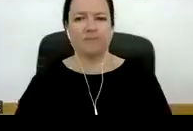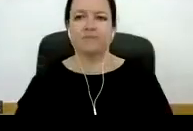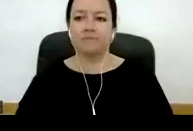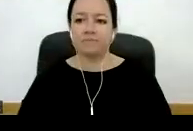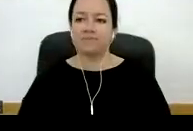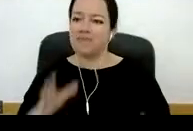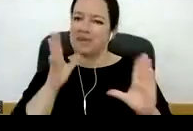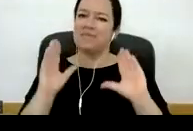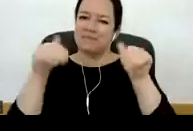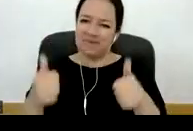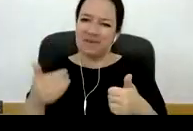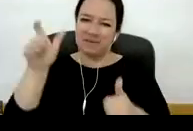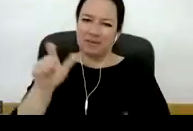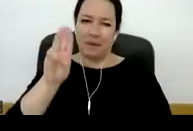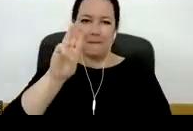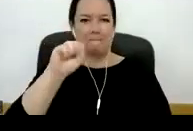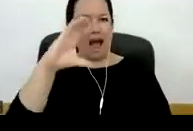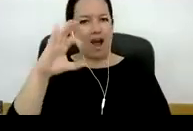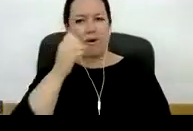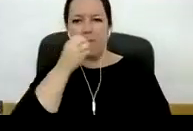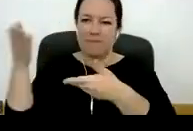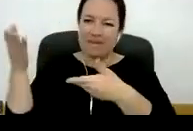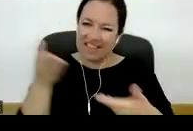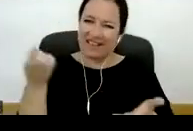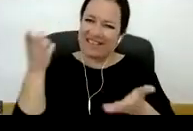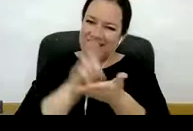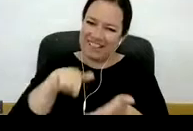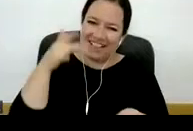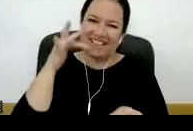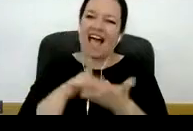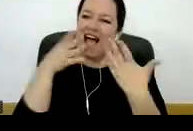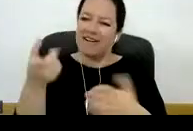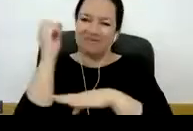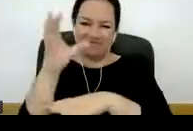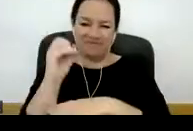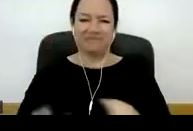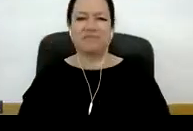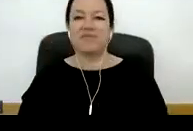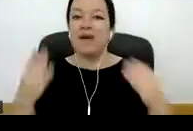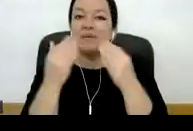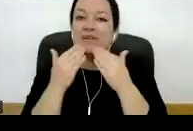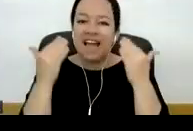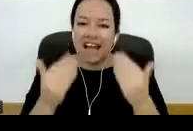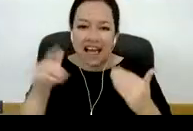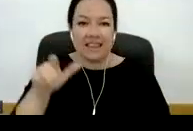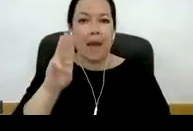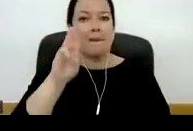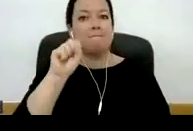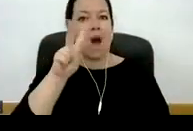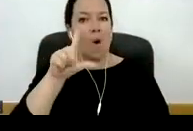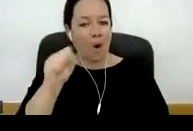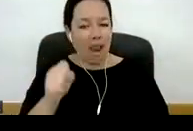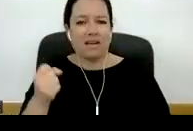Así que adelante, Paco, bienvenido otra vez más. Te doy la palabra. Muchas gracias, Paula. Buenas